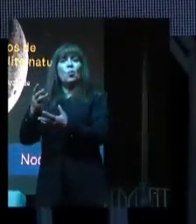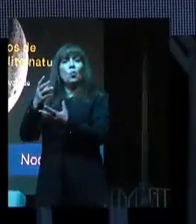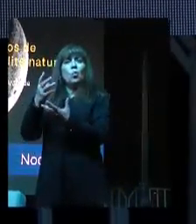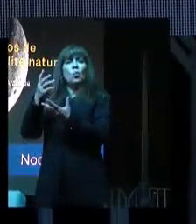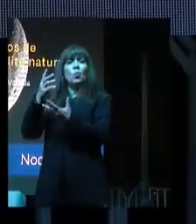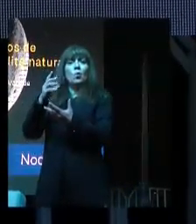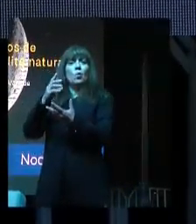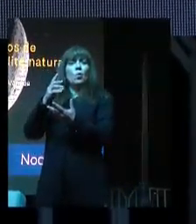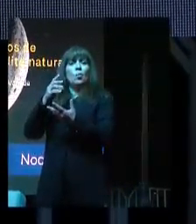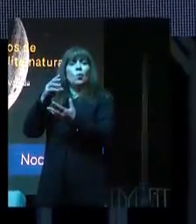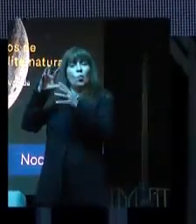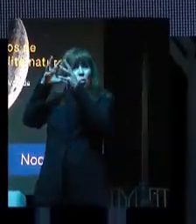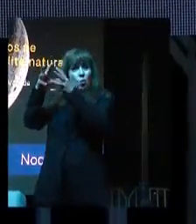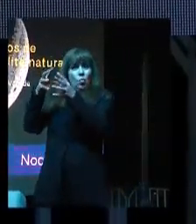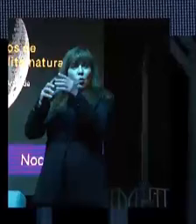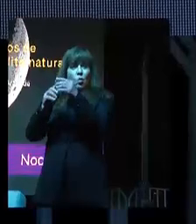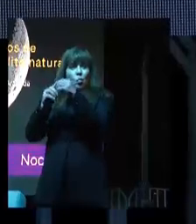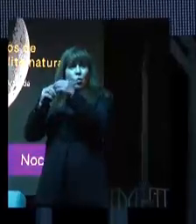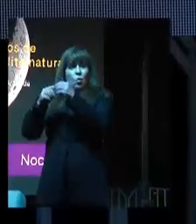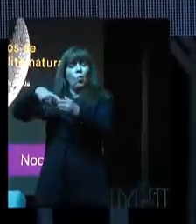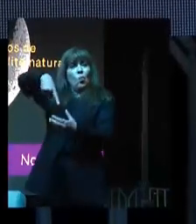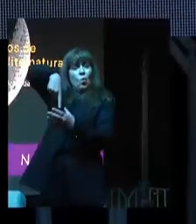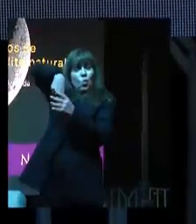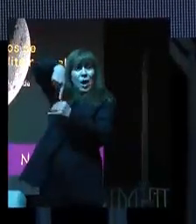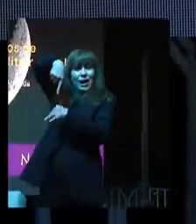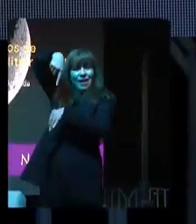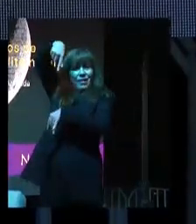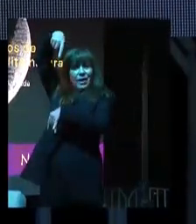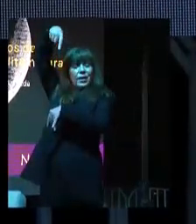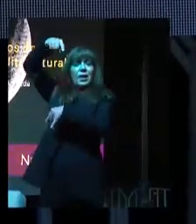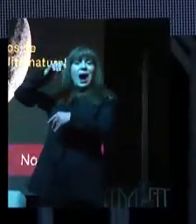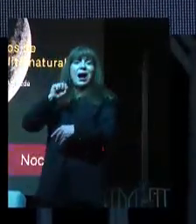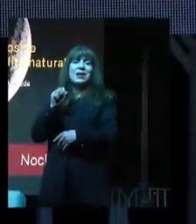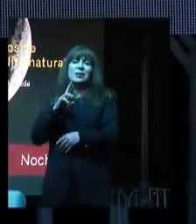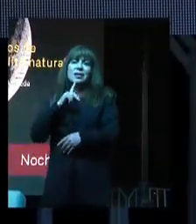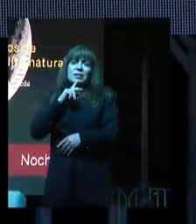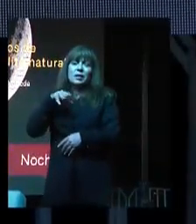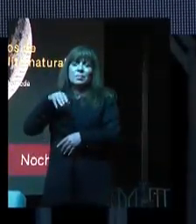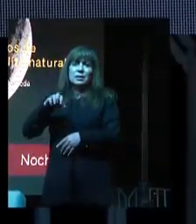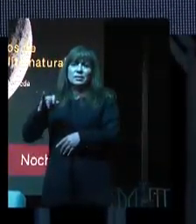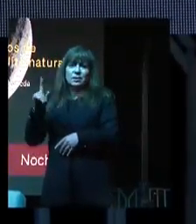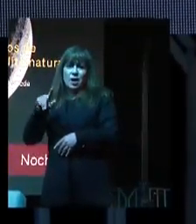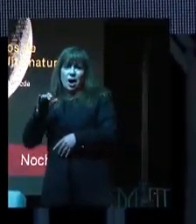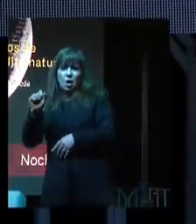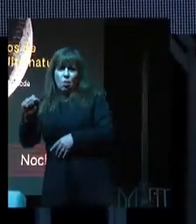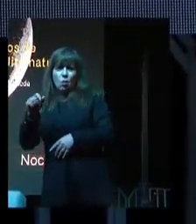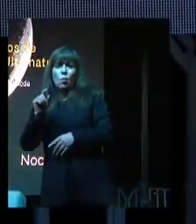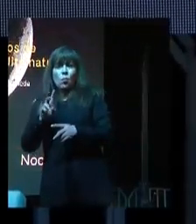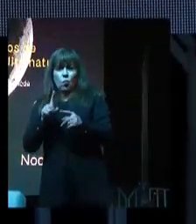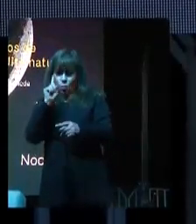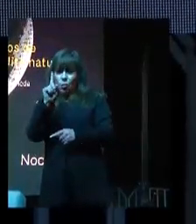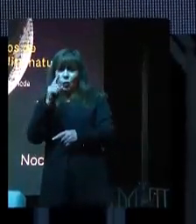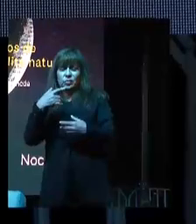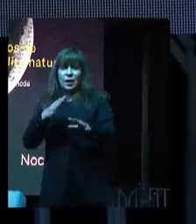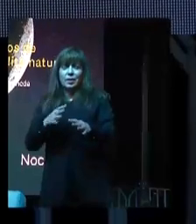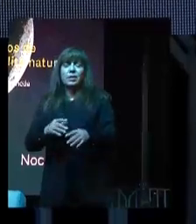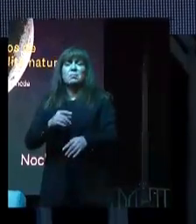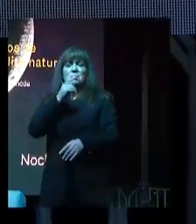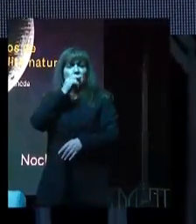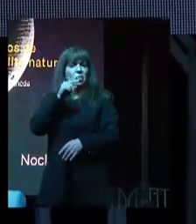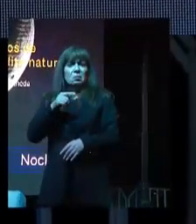Artemisa 1, ahora yo creo que en unos pocos meses más deberían mandar Artemisa 2, que van a